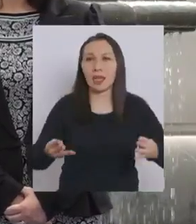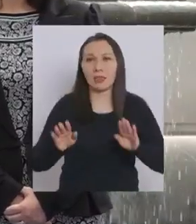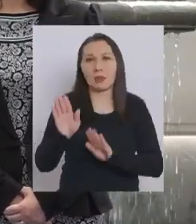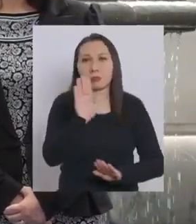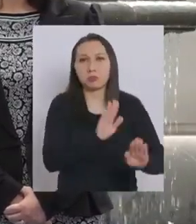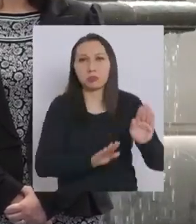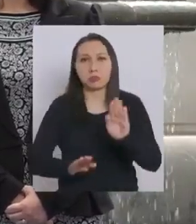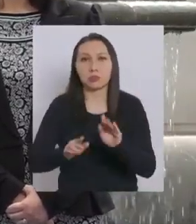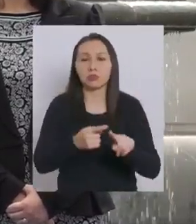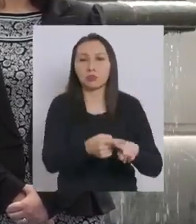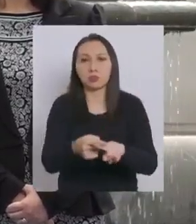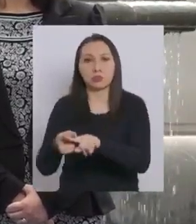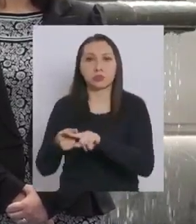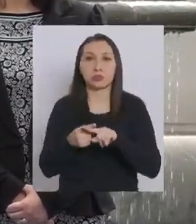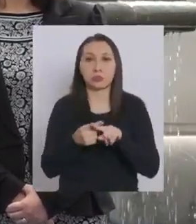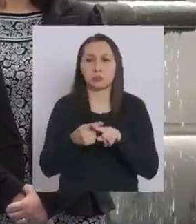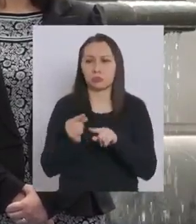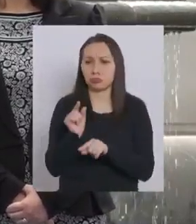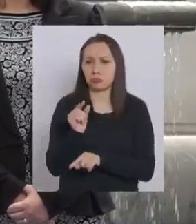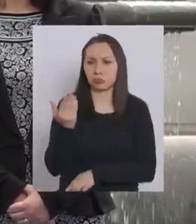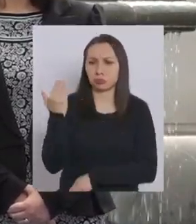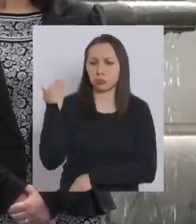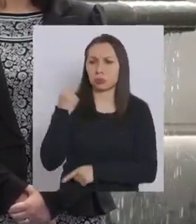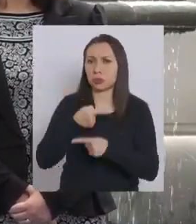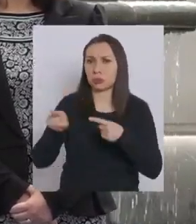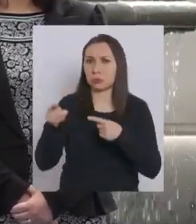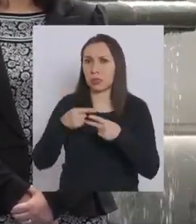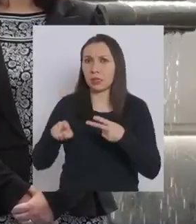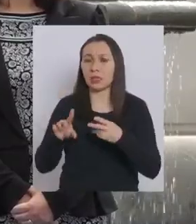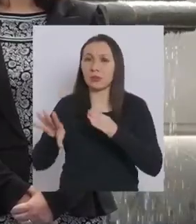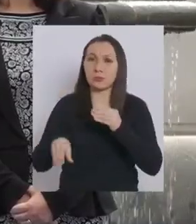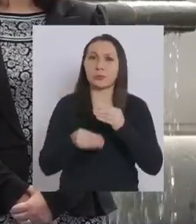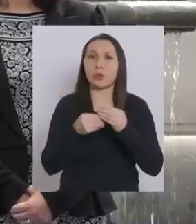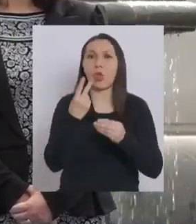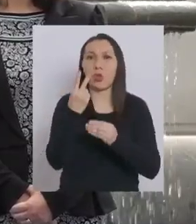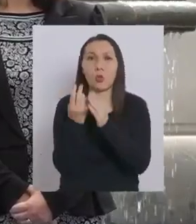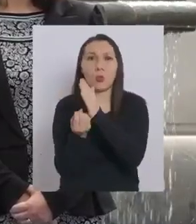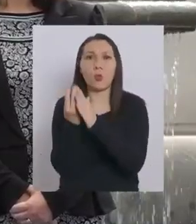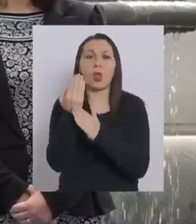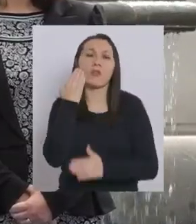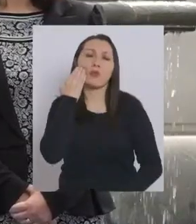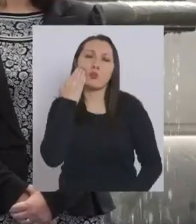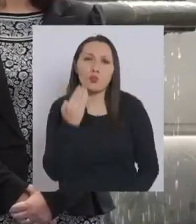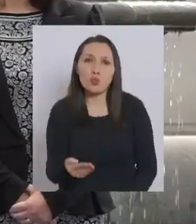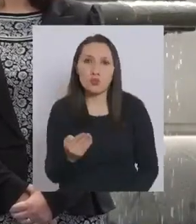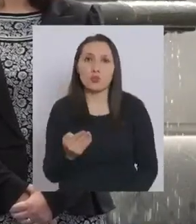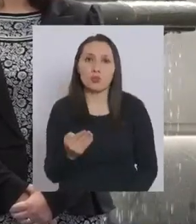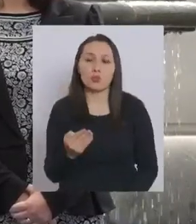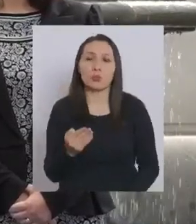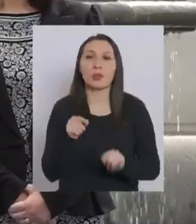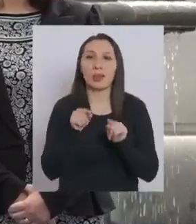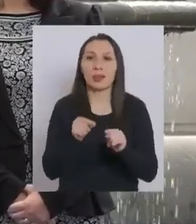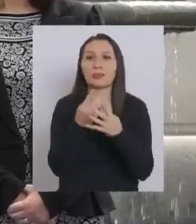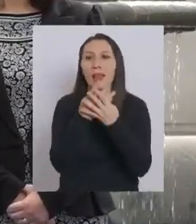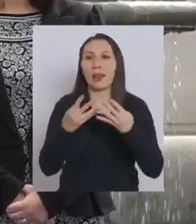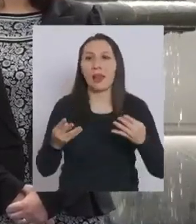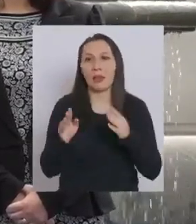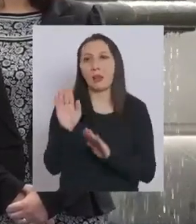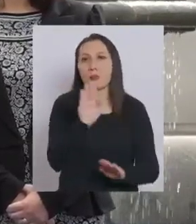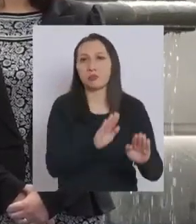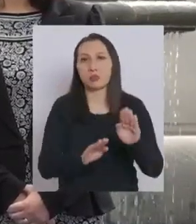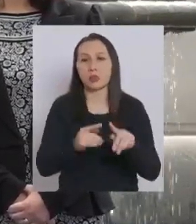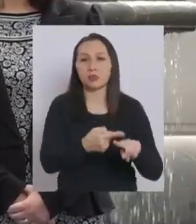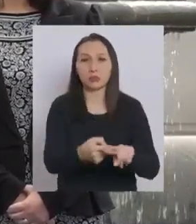social. Hace pocas semanas agregamos dos nuevos beneficios a esta red de protección